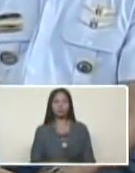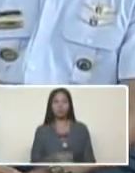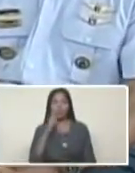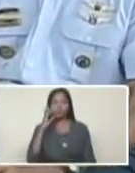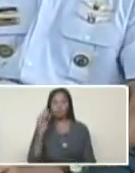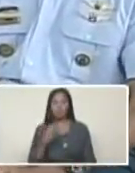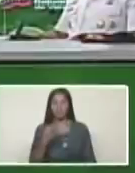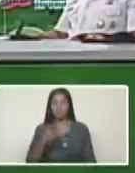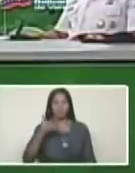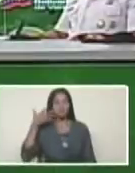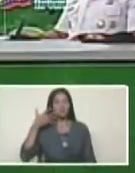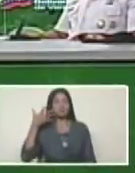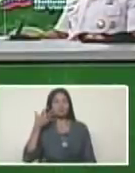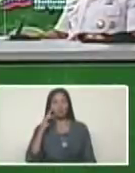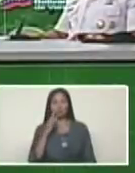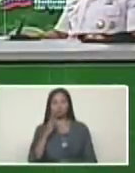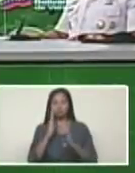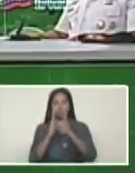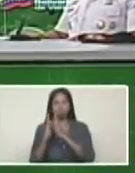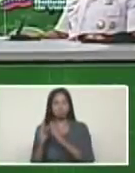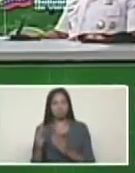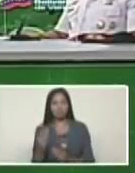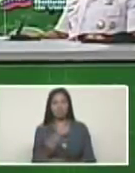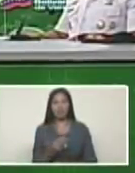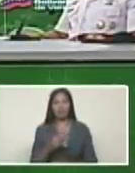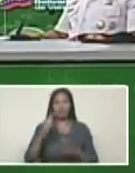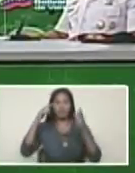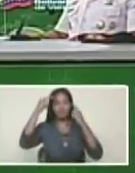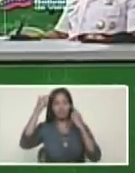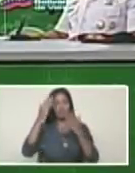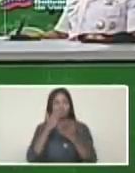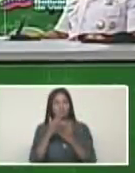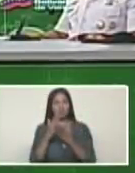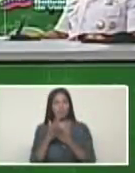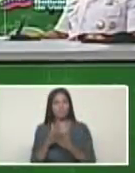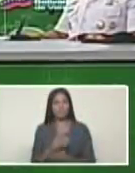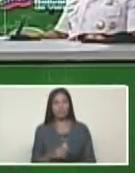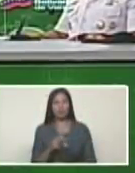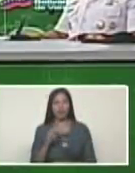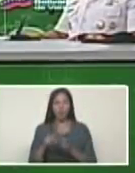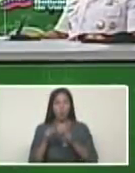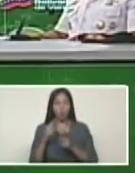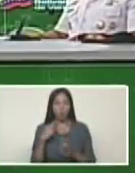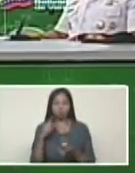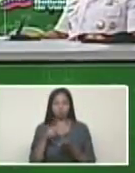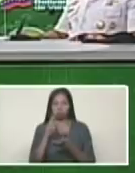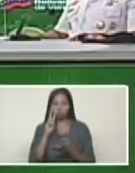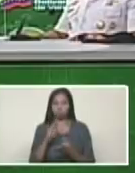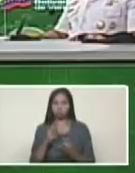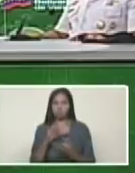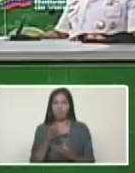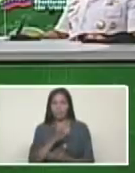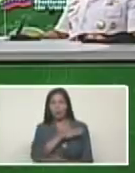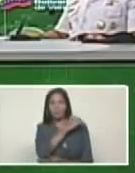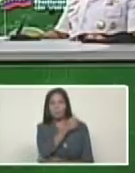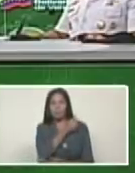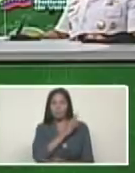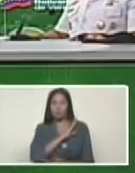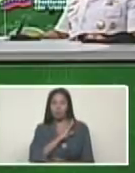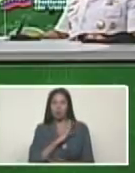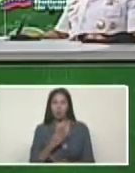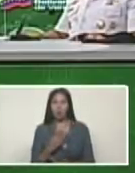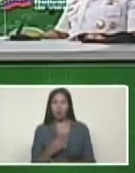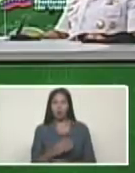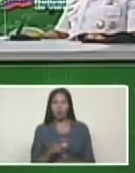verdadera admiración, esa disciplina del comandante Chávez. Aquí hay varios de los que fueron sus jefes de casa militar,